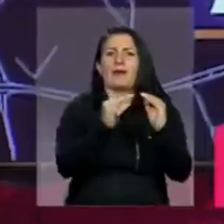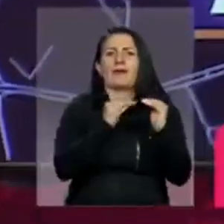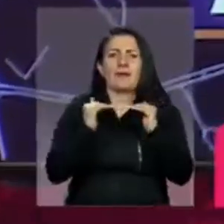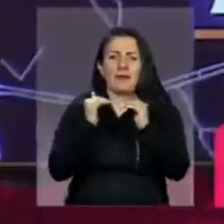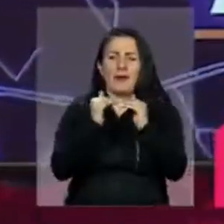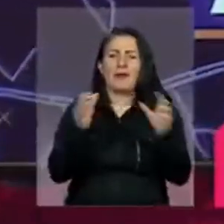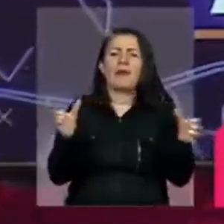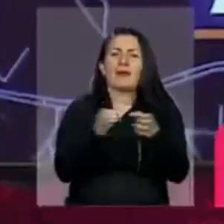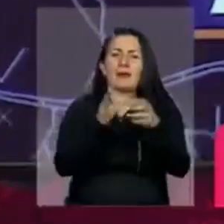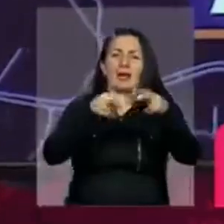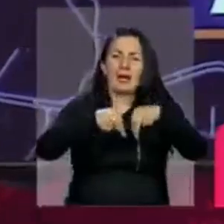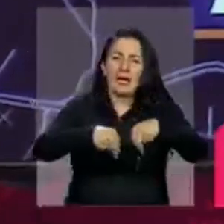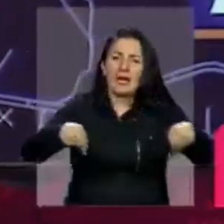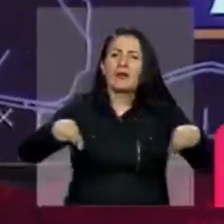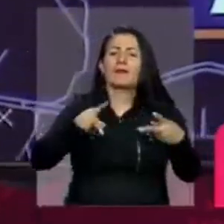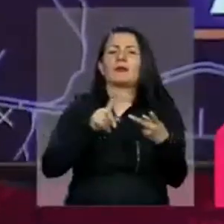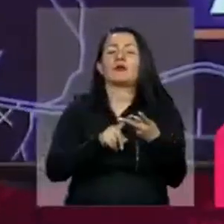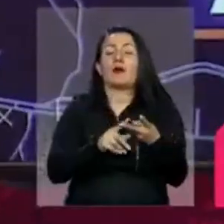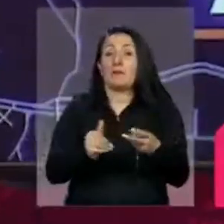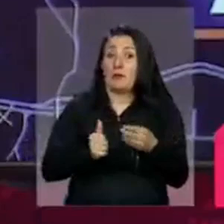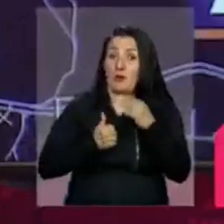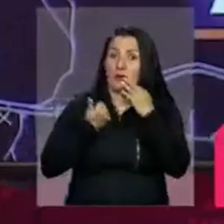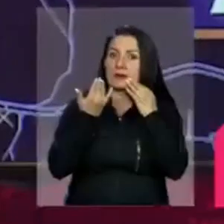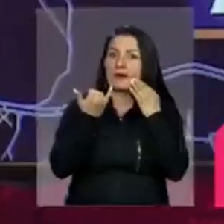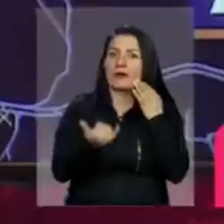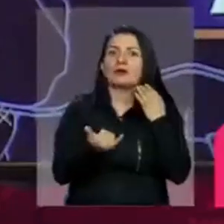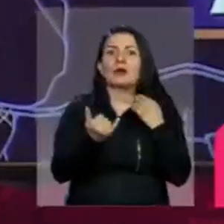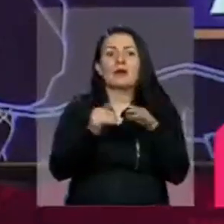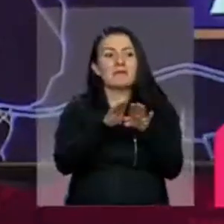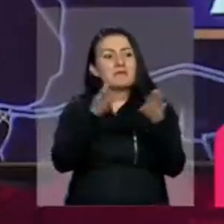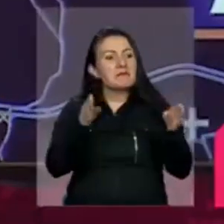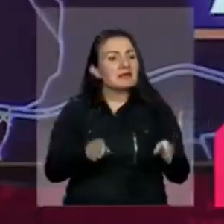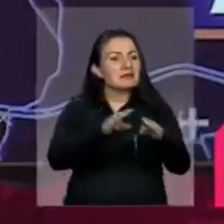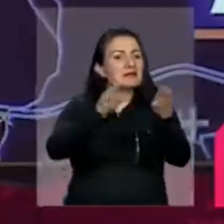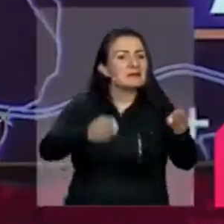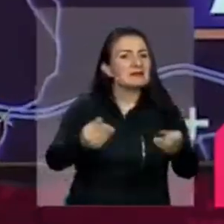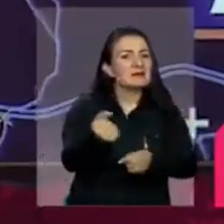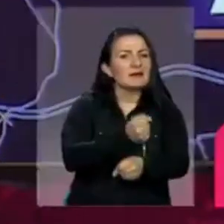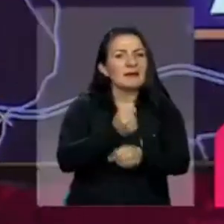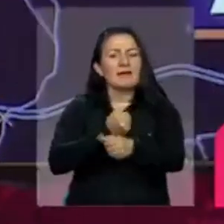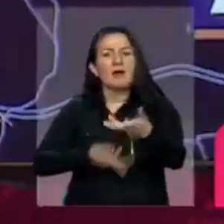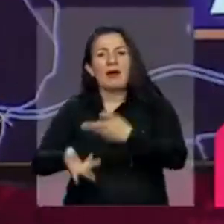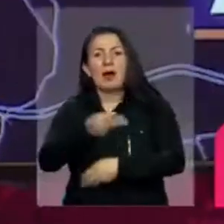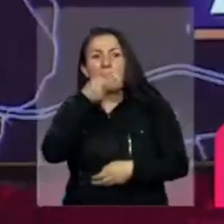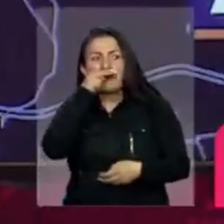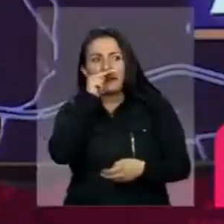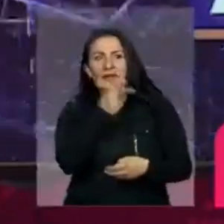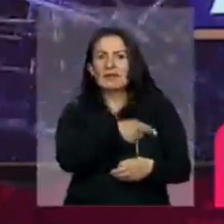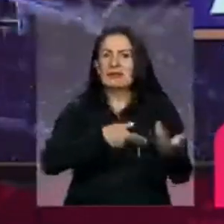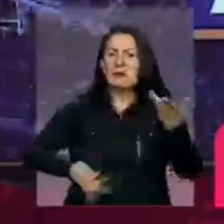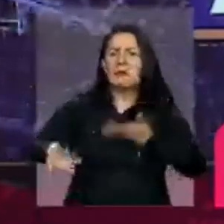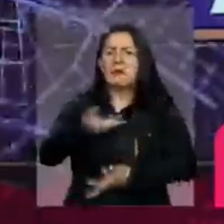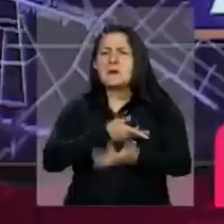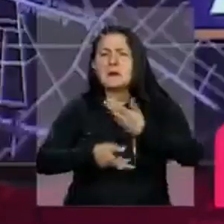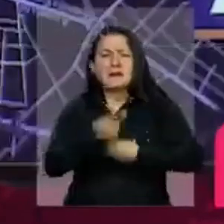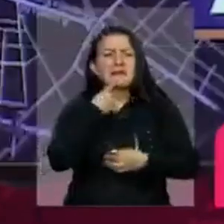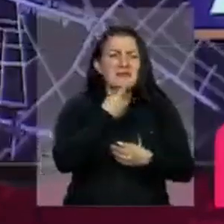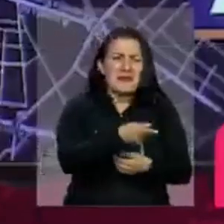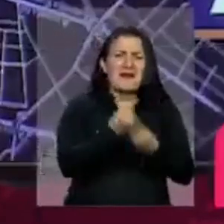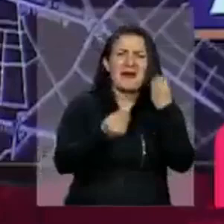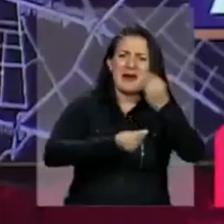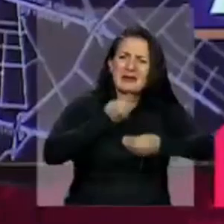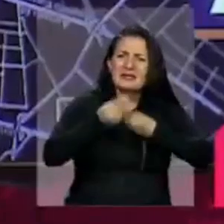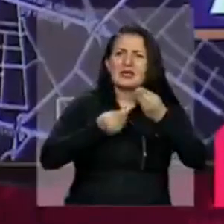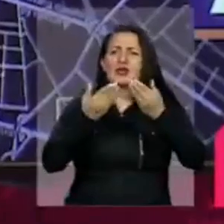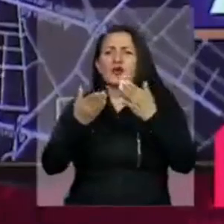género, aprovechar estas mesas y decirles a esas niñas lo que deben hacer, lo